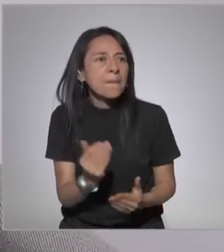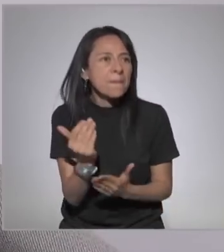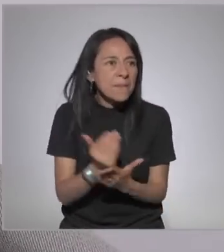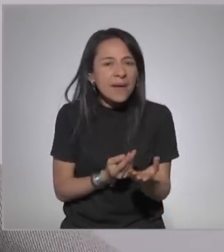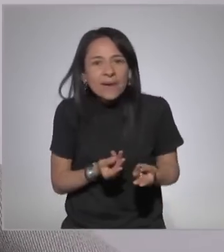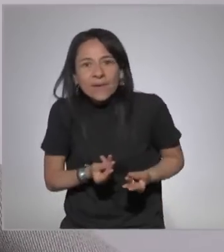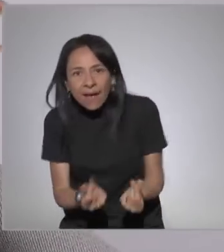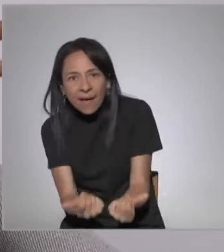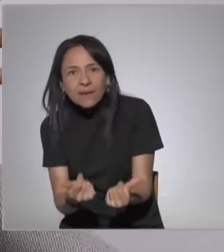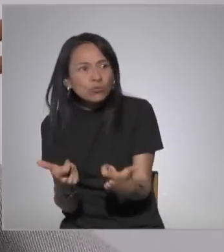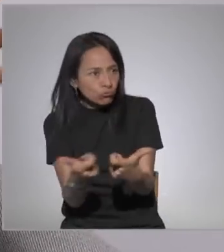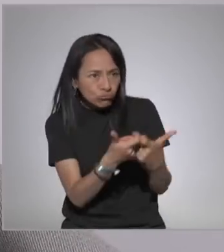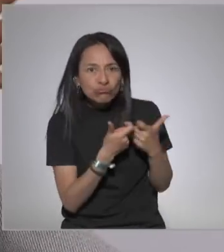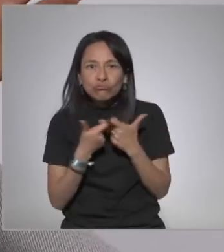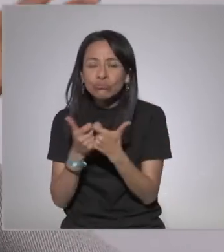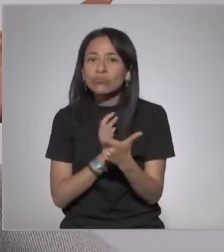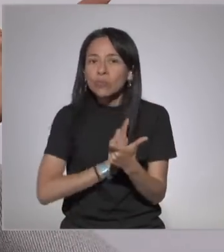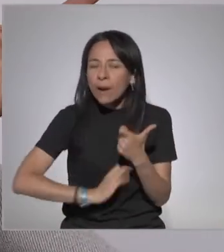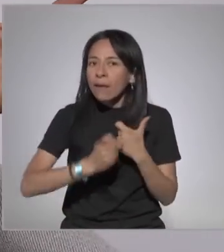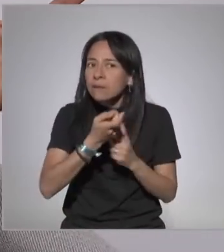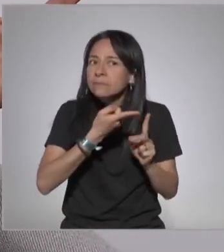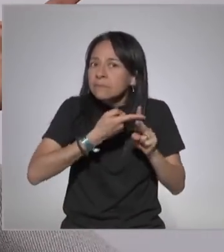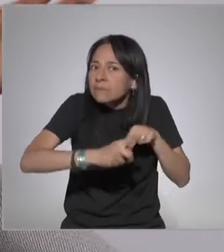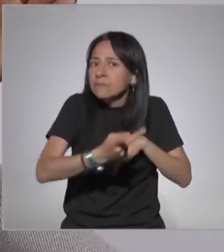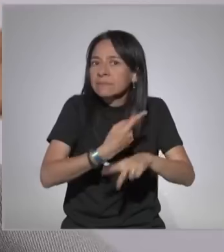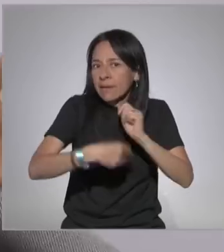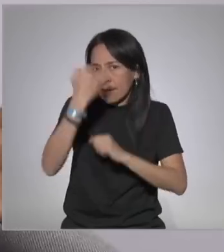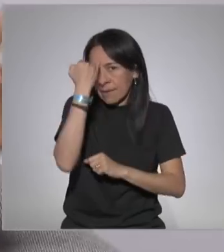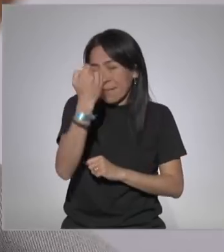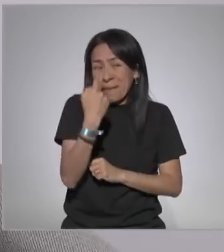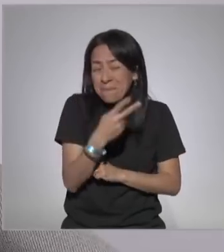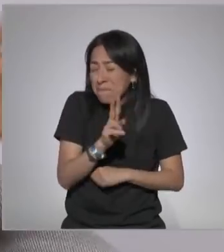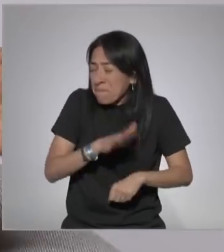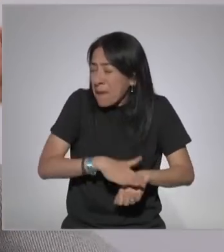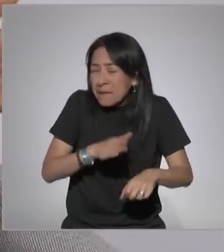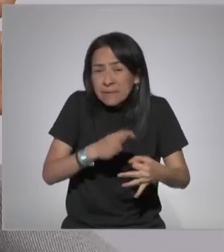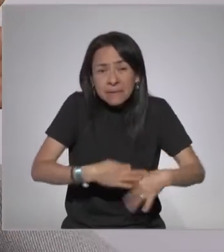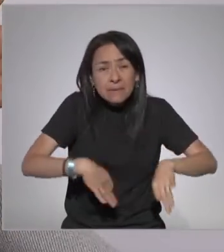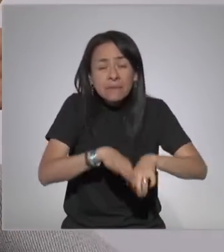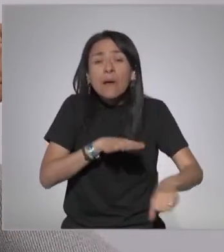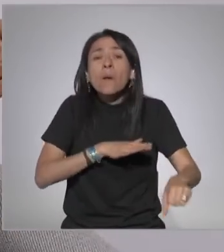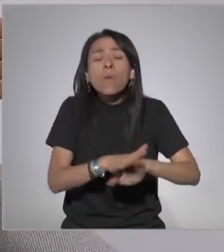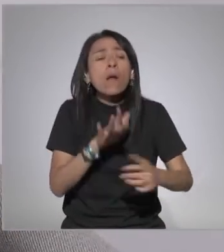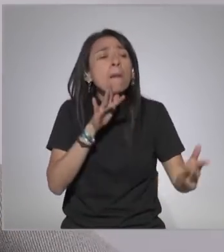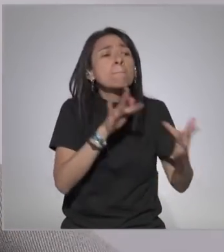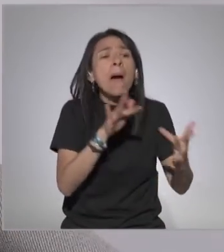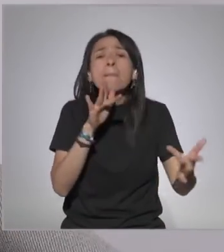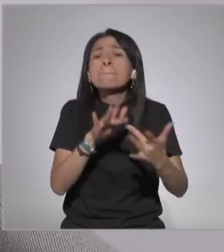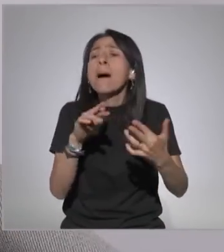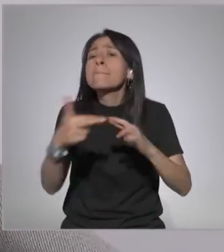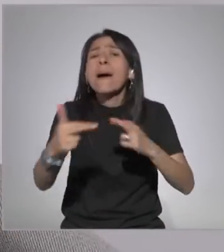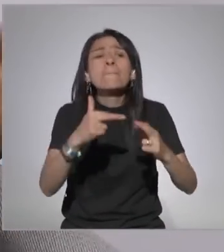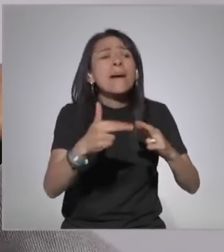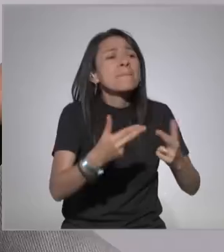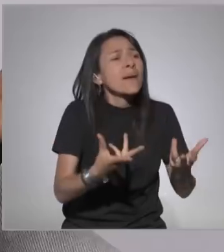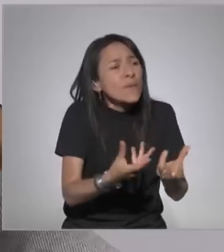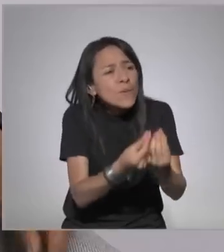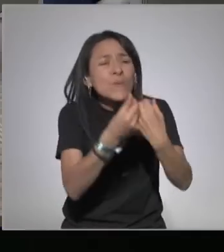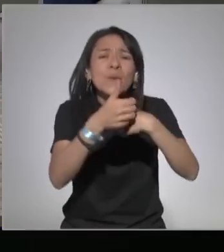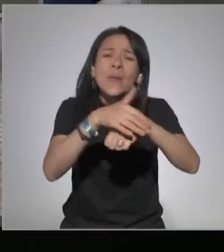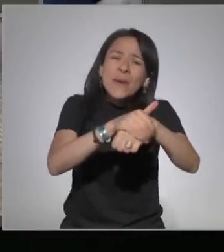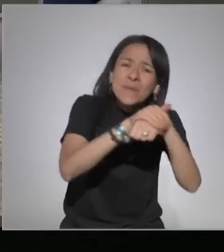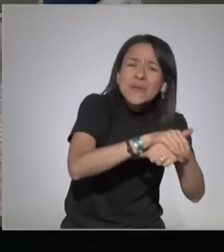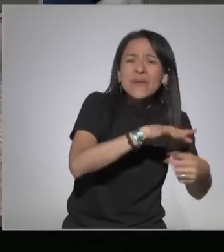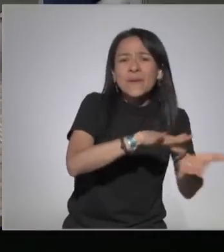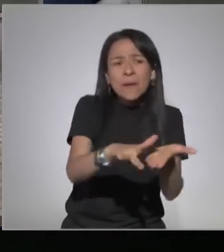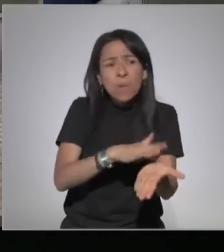parte económica, pero sobre todo crear lazos. Sí. Lazos de solidaridad y fraternidad. Sí, o sea, no solamente depende de que